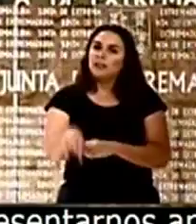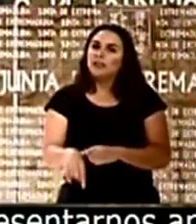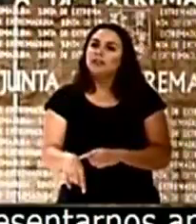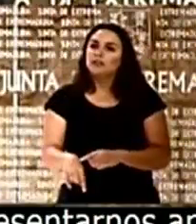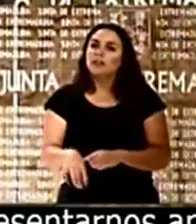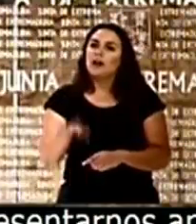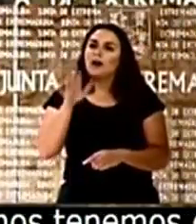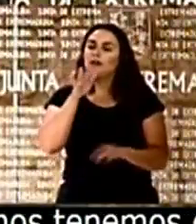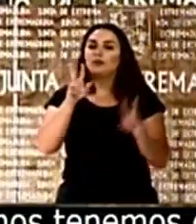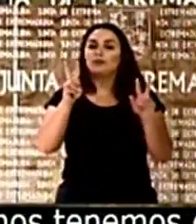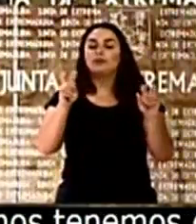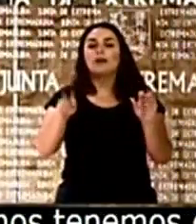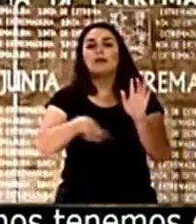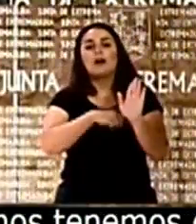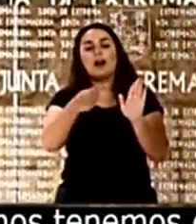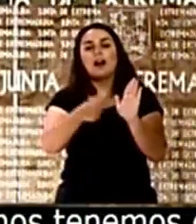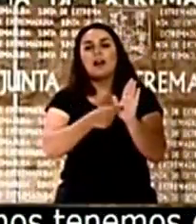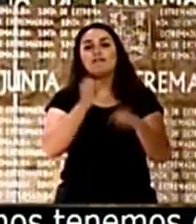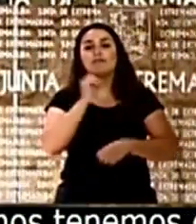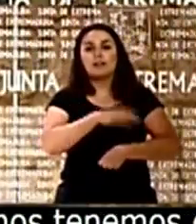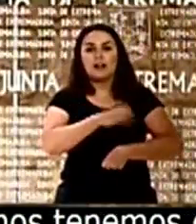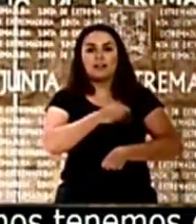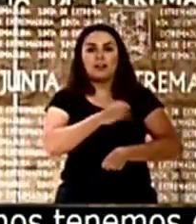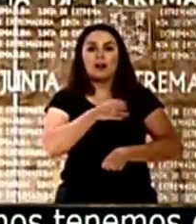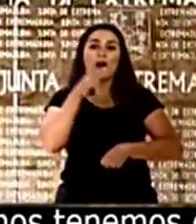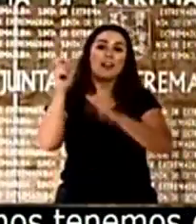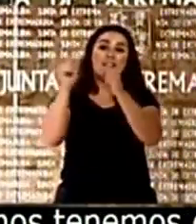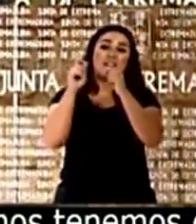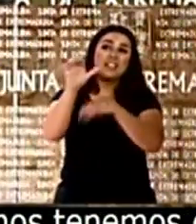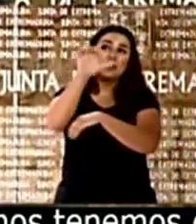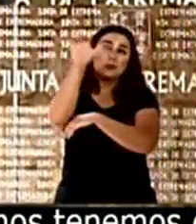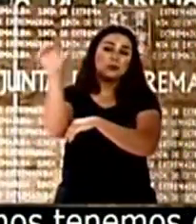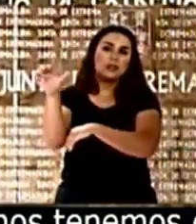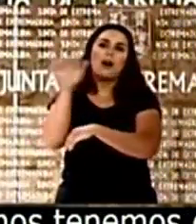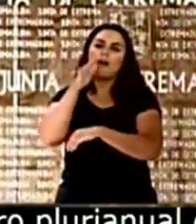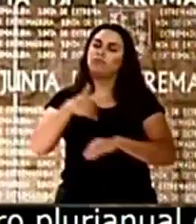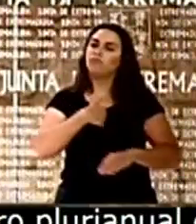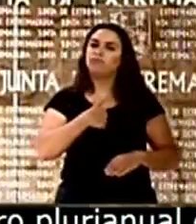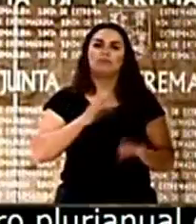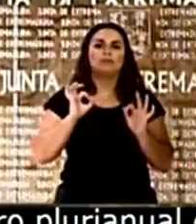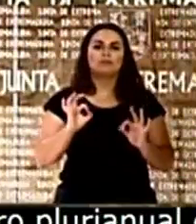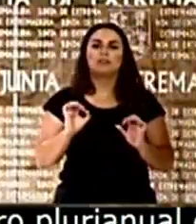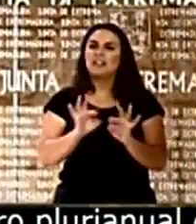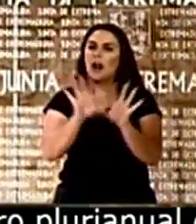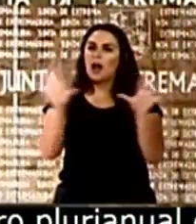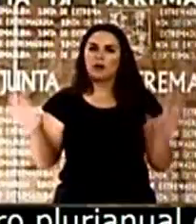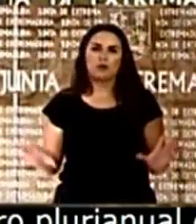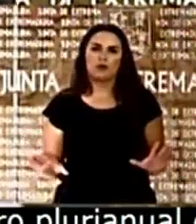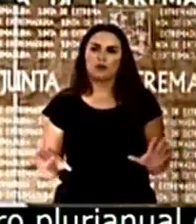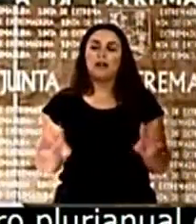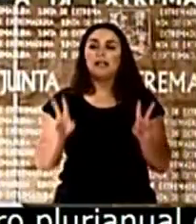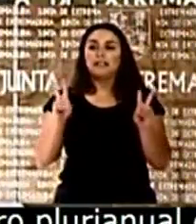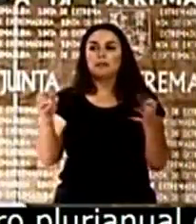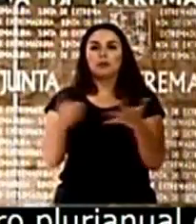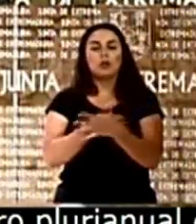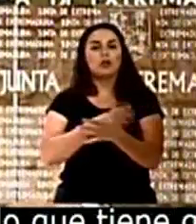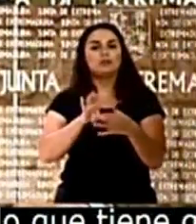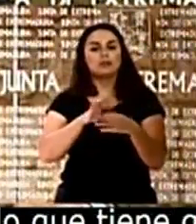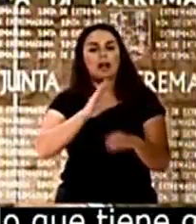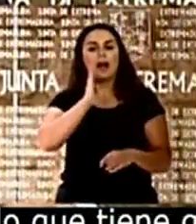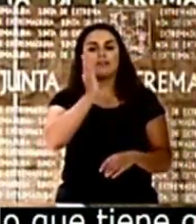el nuevo marco financiero plurianual que se está debatiendo en la Unión Europea con una posición clara en todo lo que tiene que ver con las cuestiones que